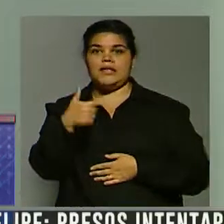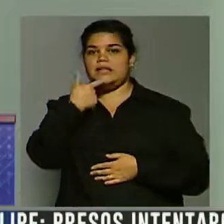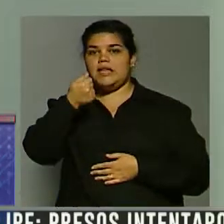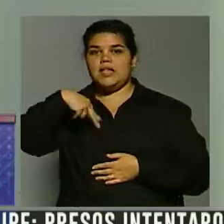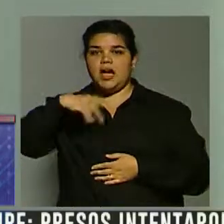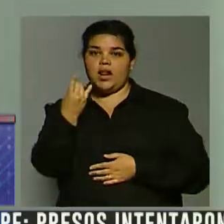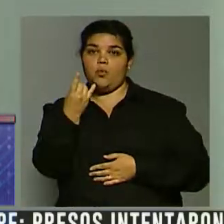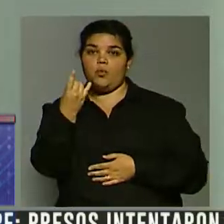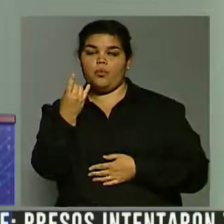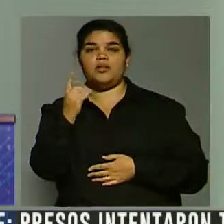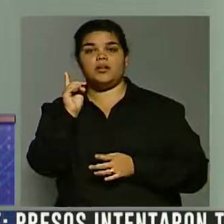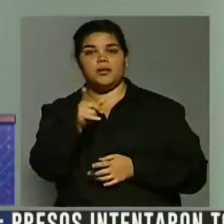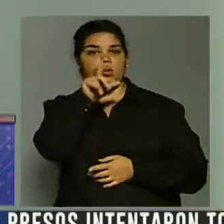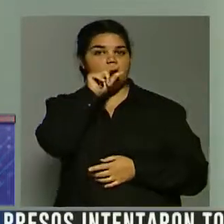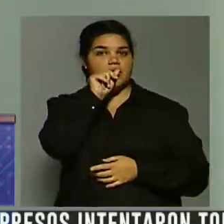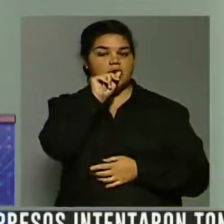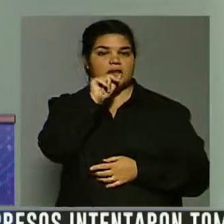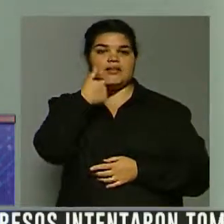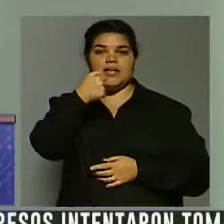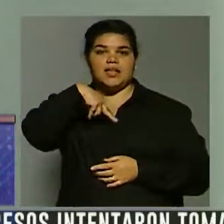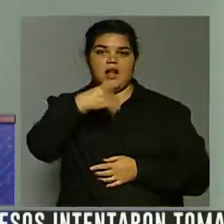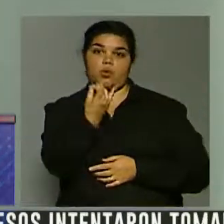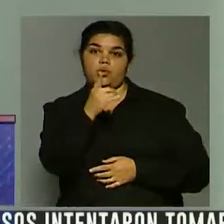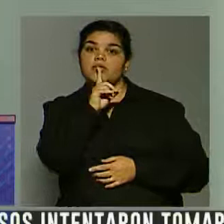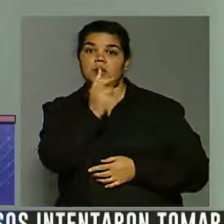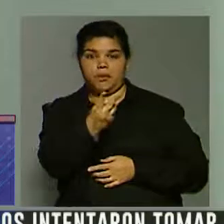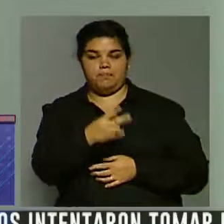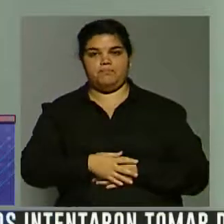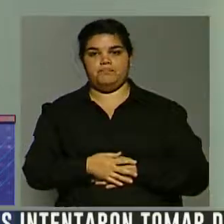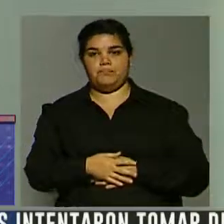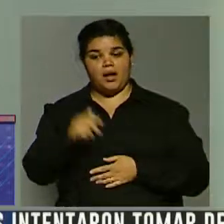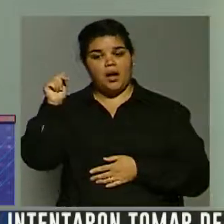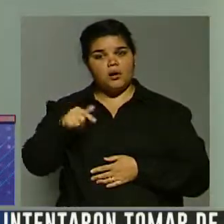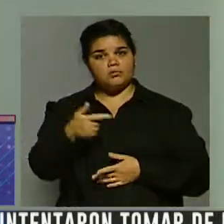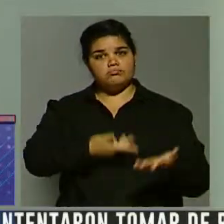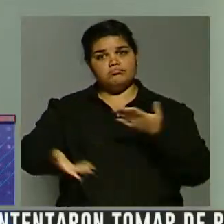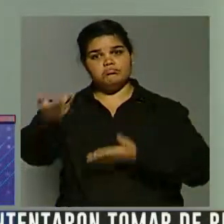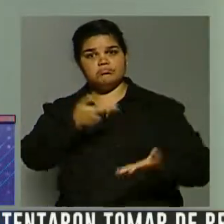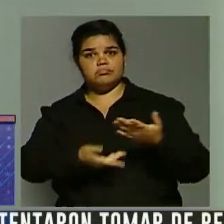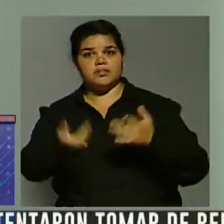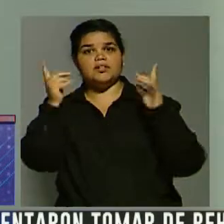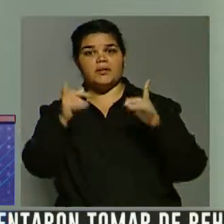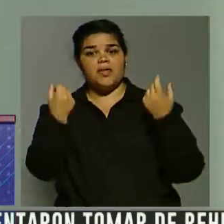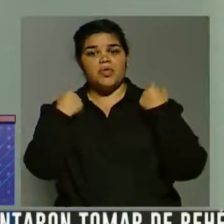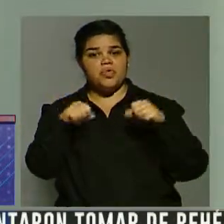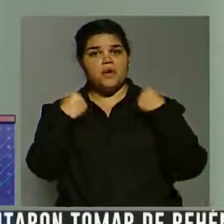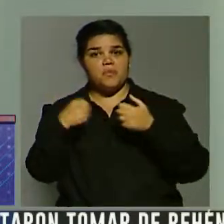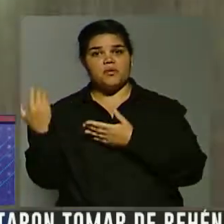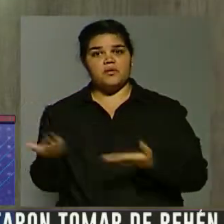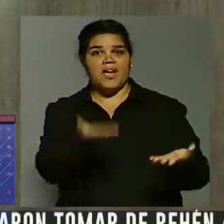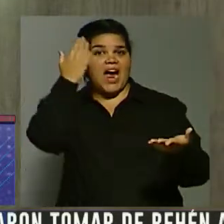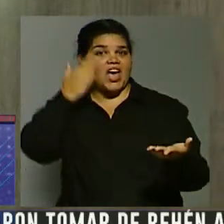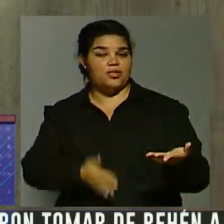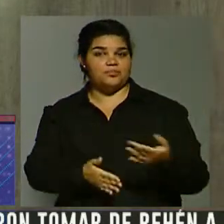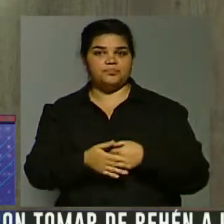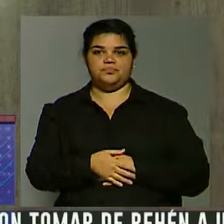U y también estamos en Twitter como Señal UTV. Es el momento de empezar a compartir también la información deportiva con ustedes. Adelante, Gastón.